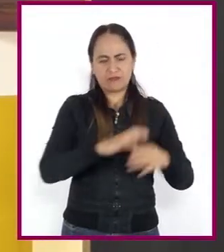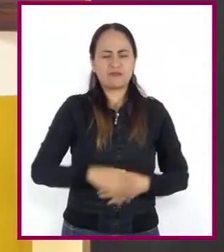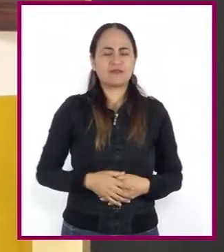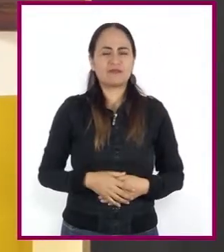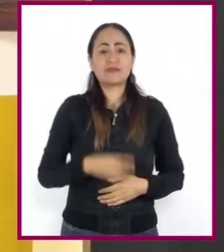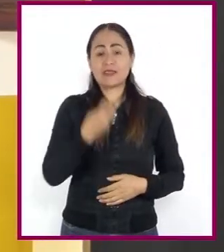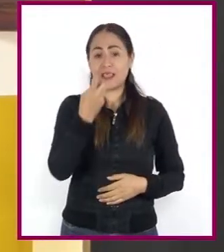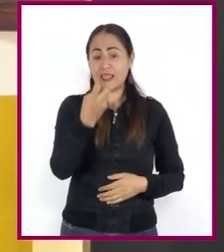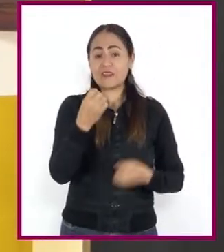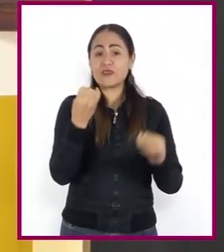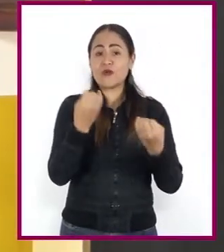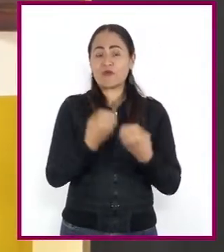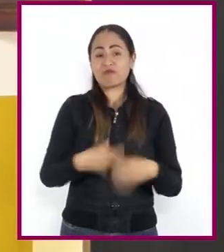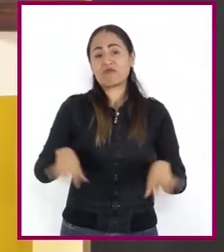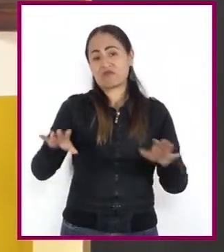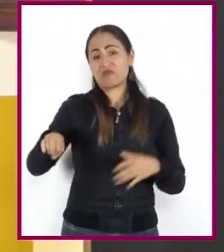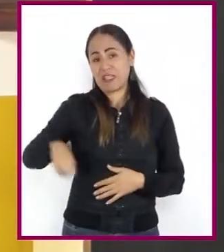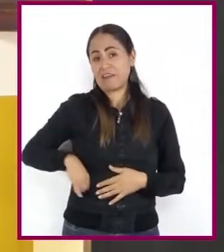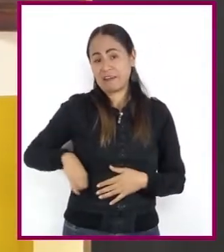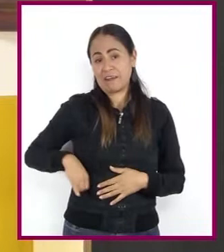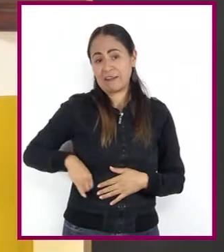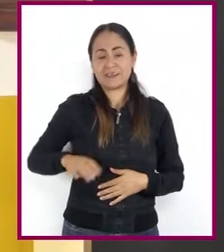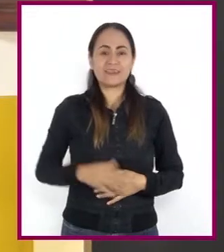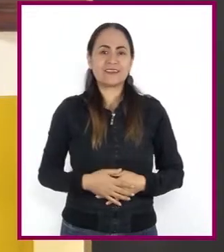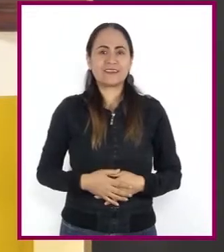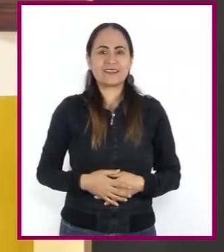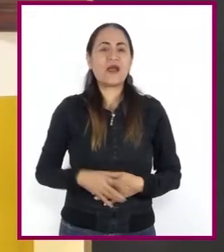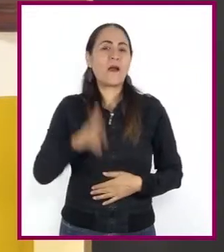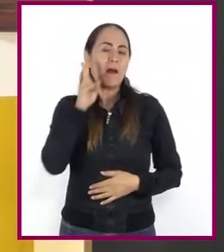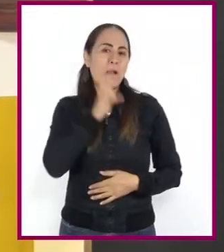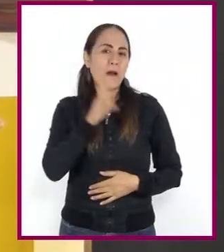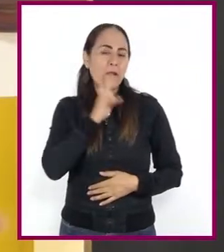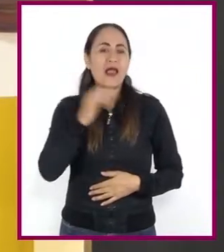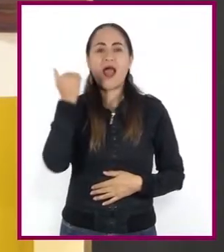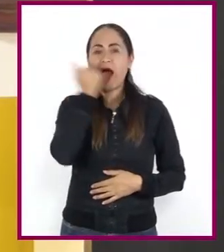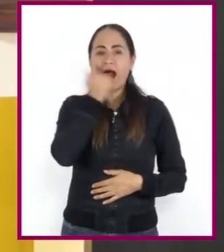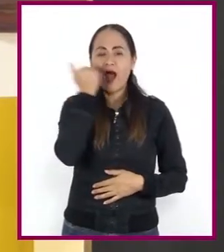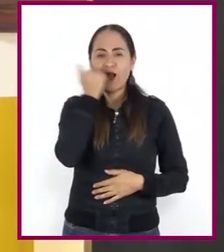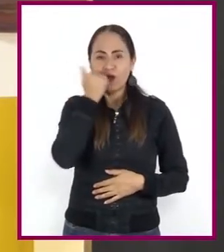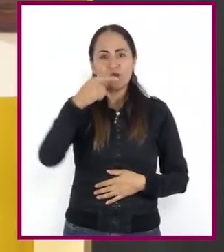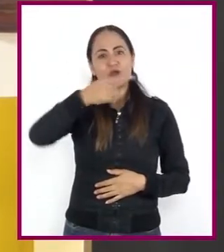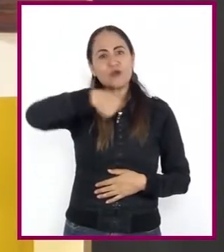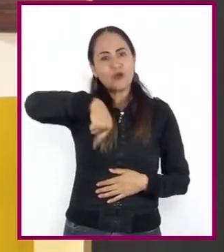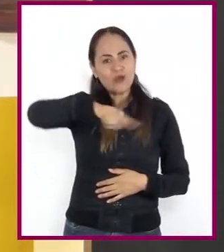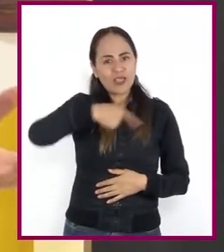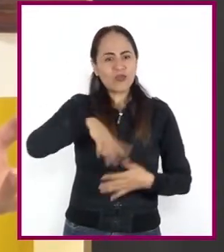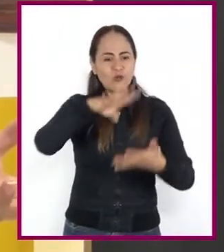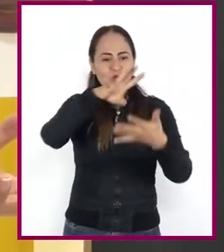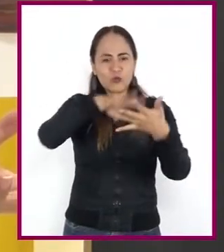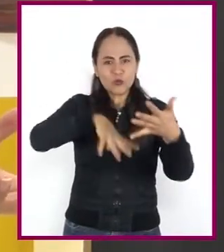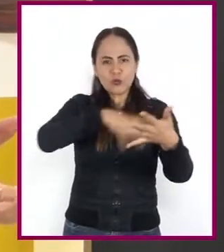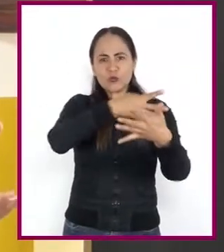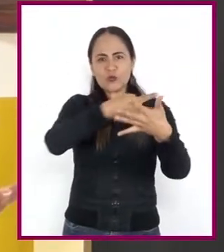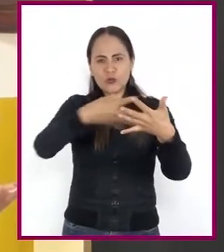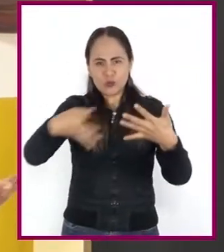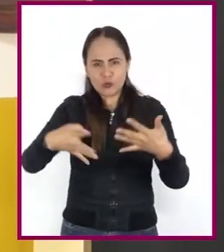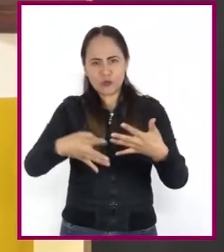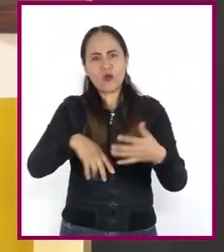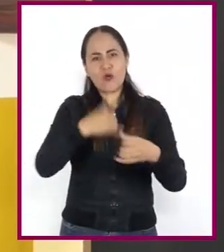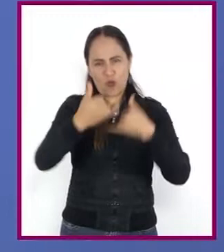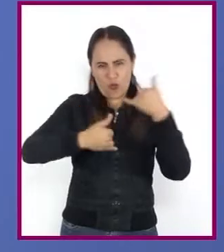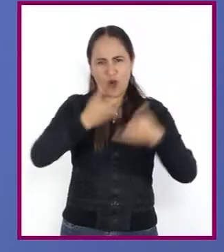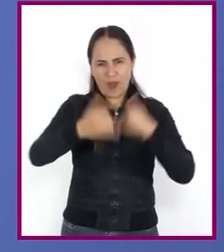Carmen! ¿Le parece bien que le mostremos a los alumnos cómo hacer su propio tablero de serpientes y